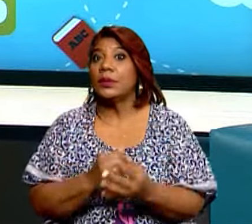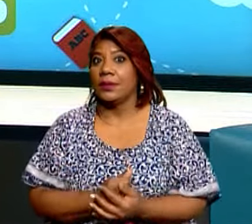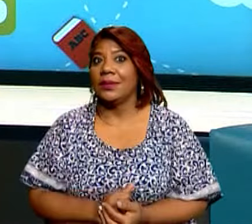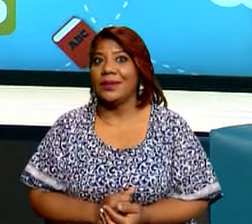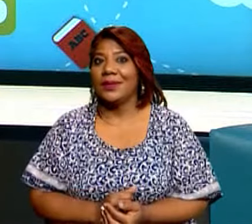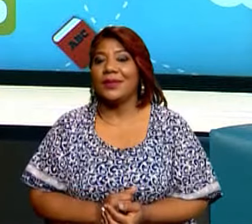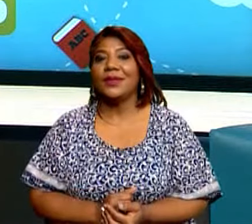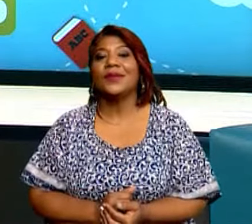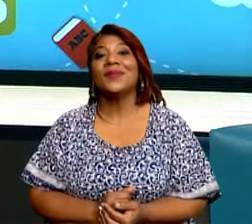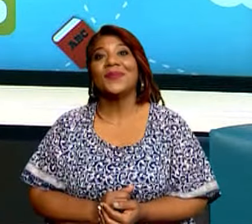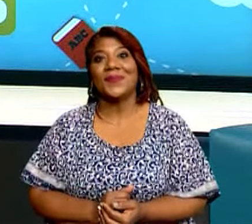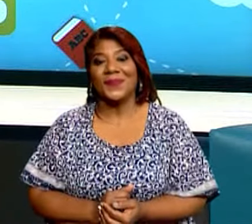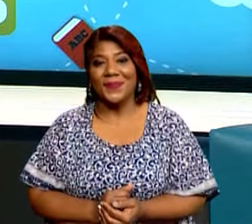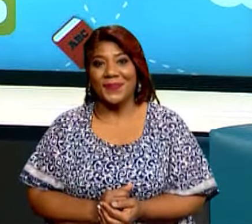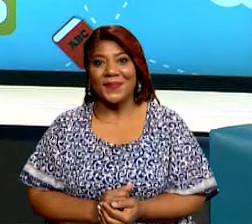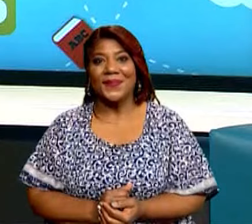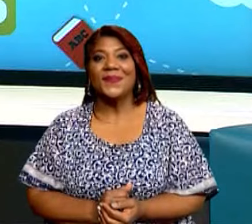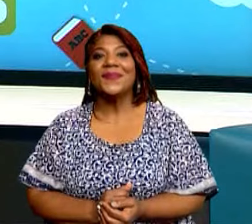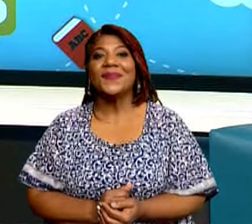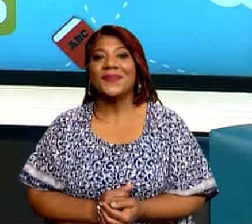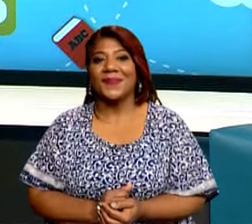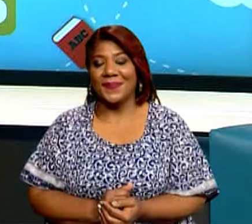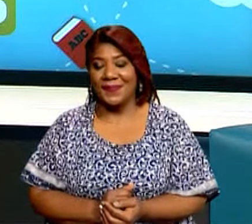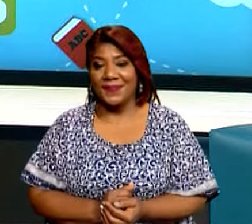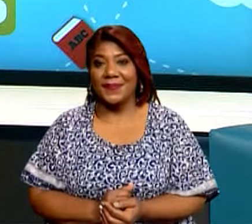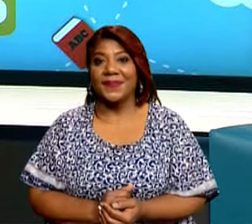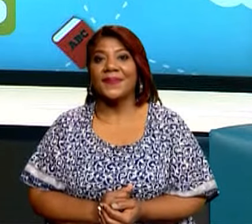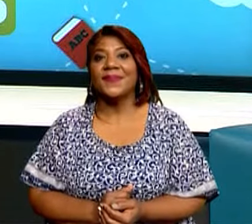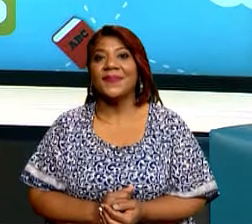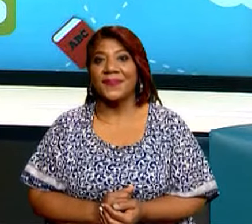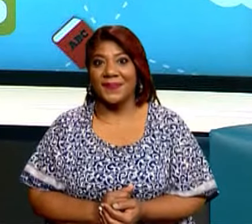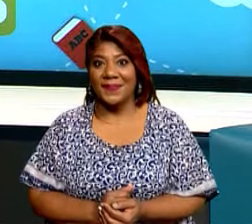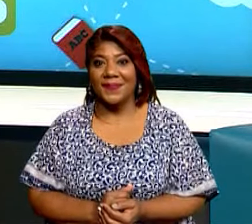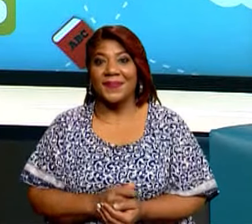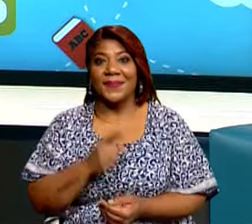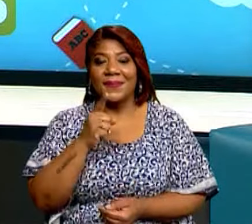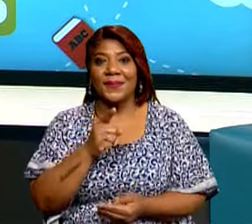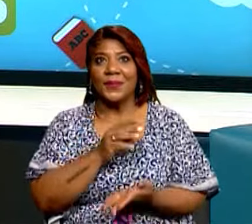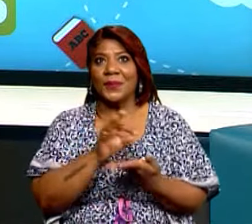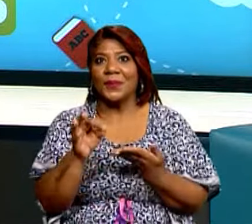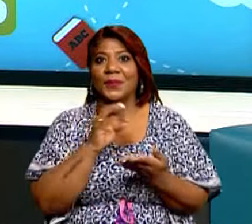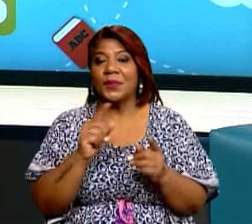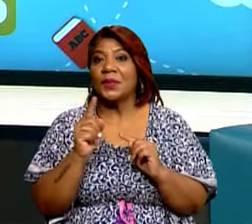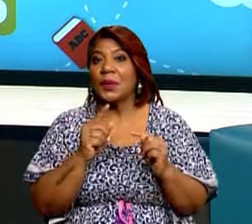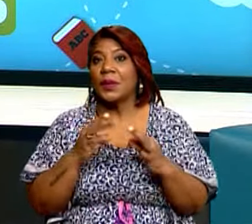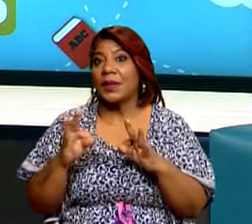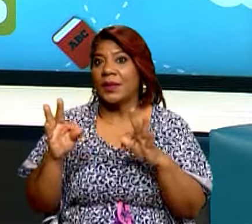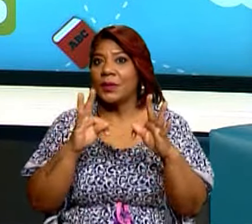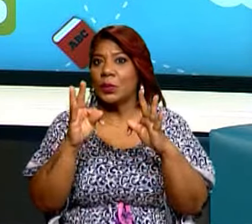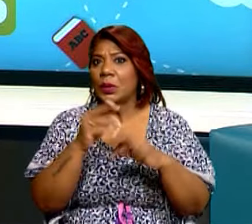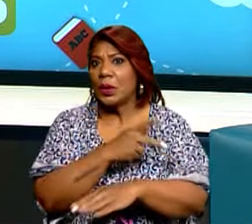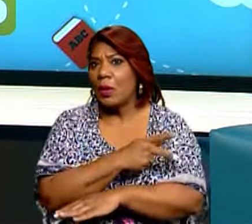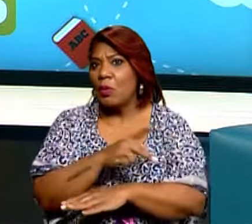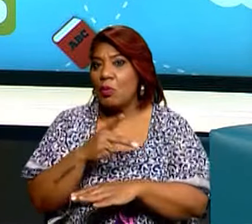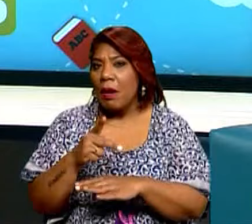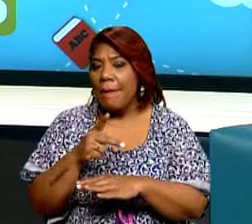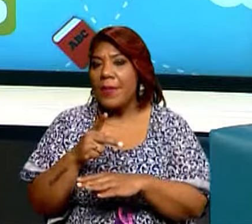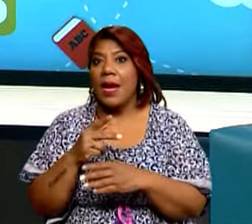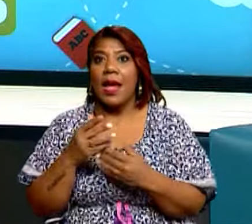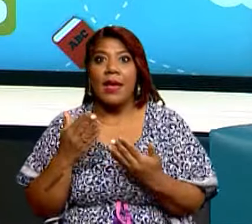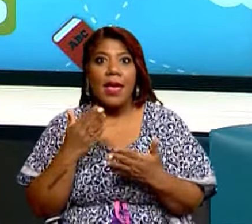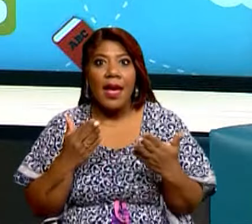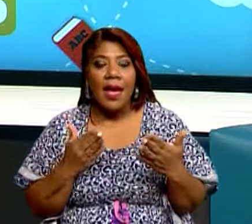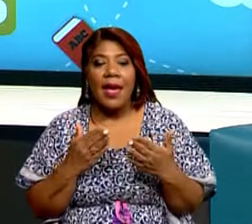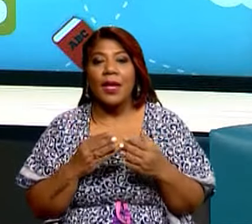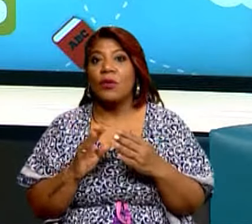provincia, nuestro bello Panamá tiene tantos lugares turísticos, en tu provincia, ¿cuáles son esos lugares turísticos? Y describe